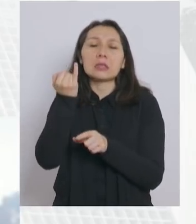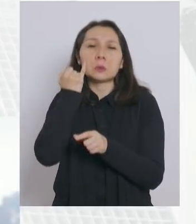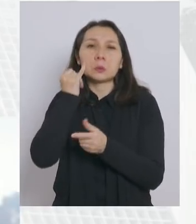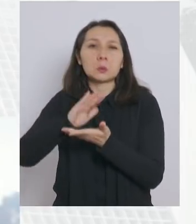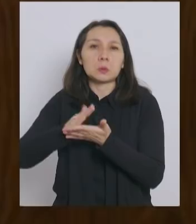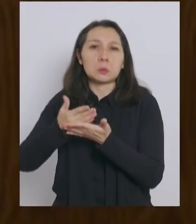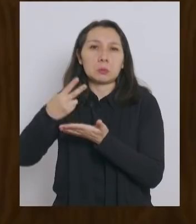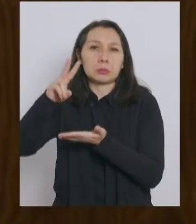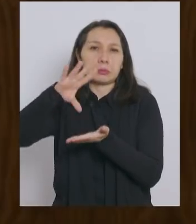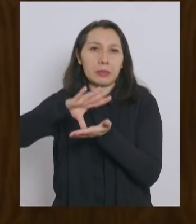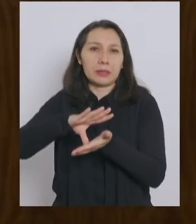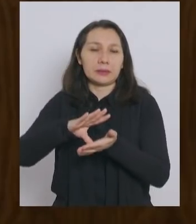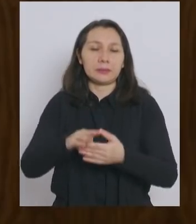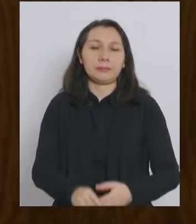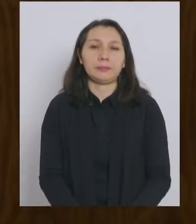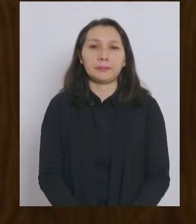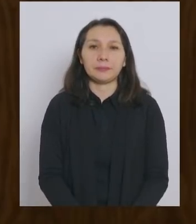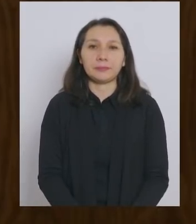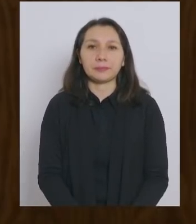del país.